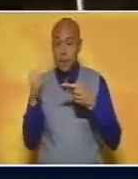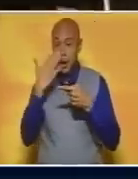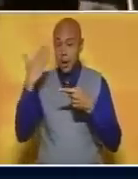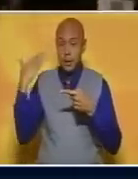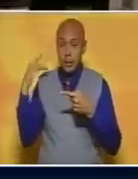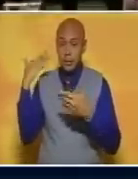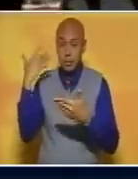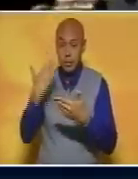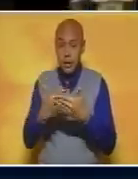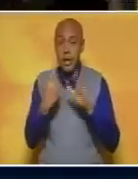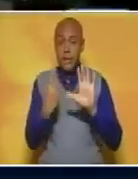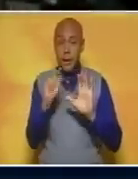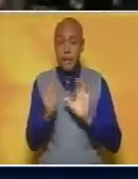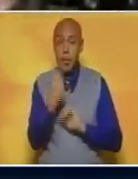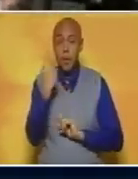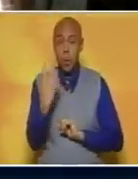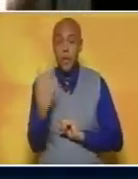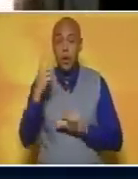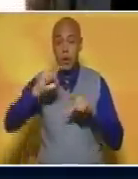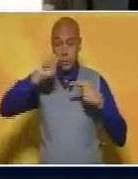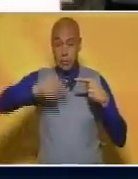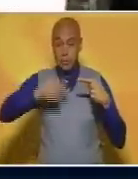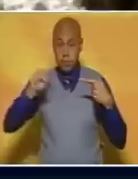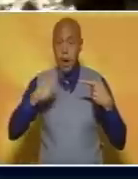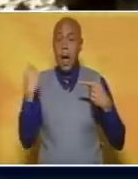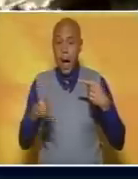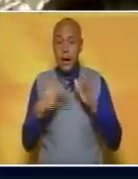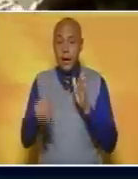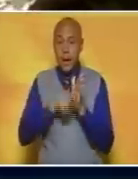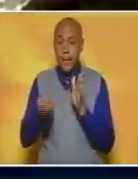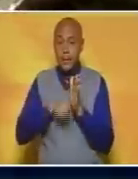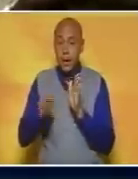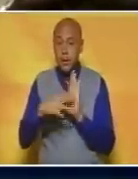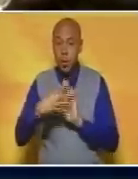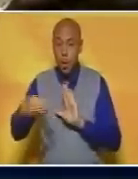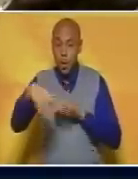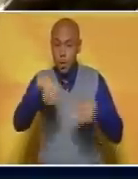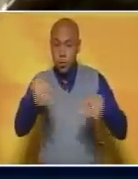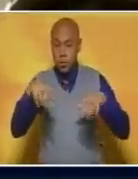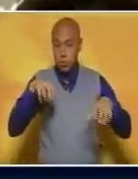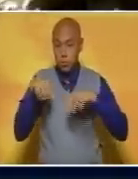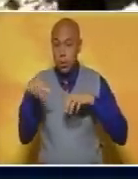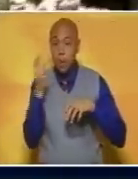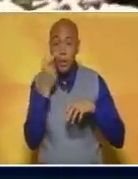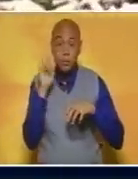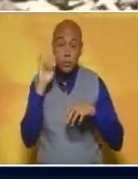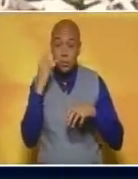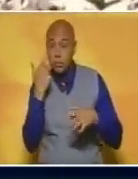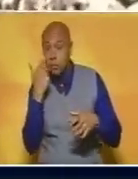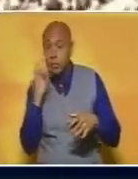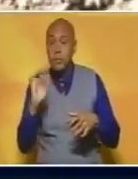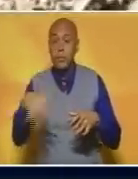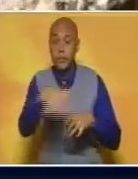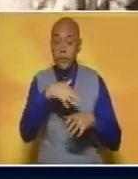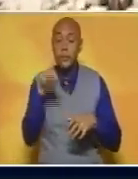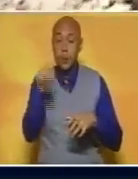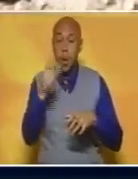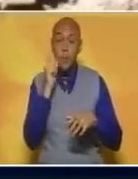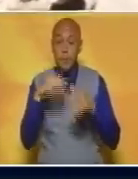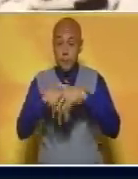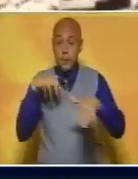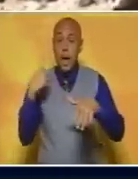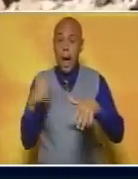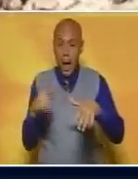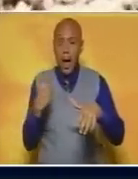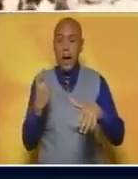magnitud 6.4, al que han seguido réplicas que mantienen en alerta a la población. Se conoció que la mayoría de los habitantes cuentan